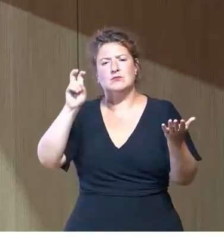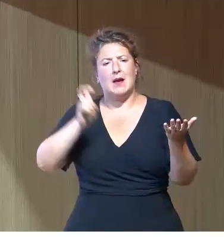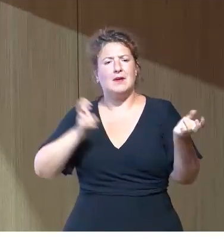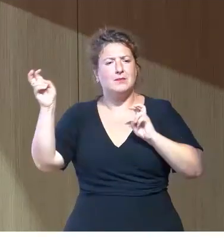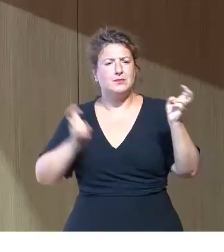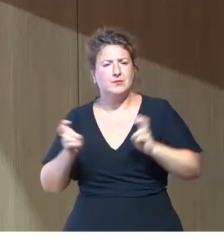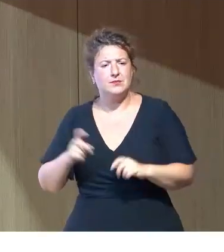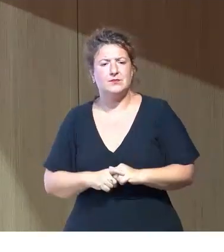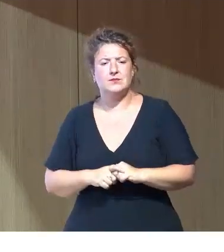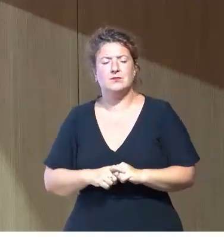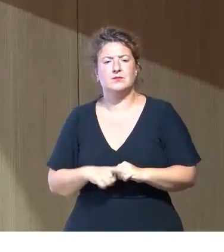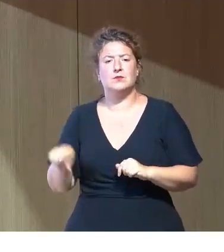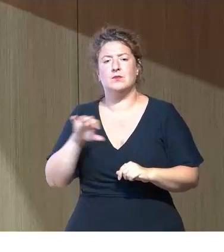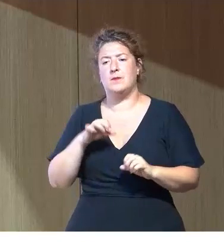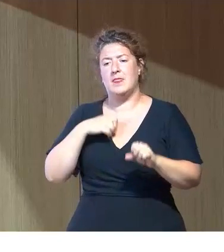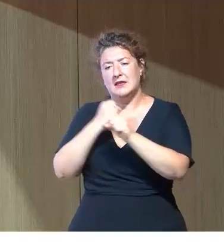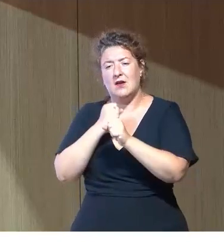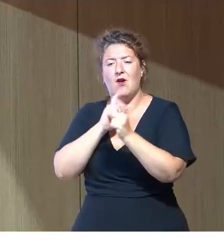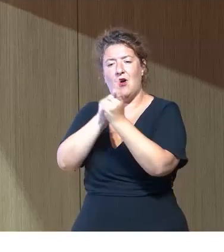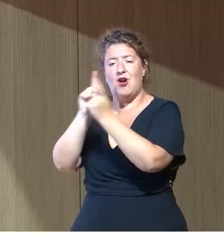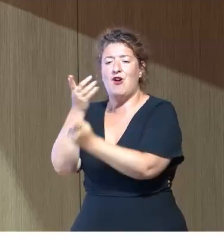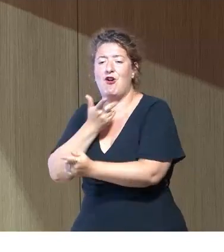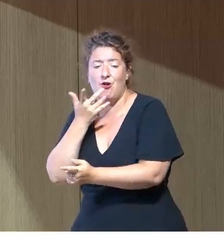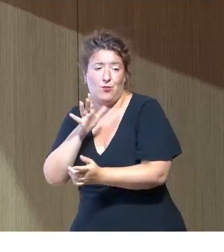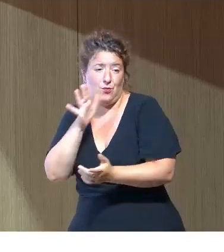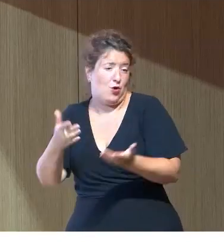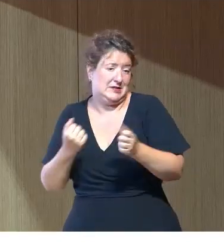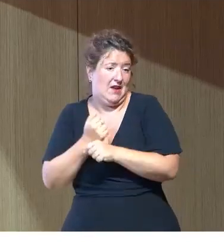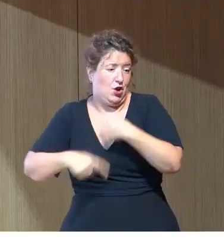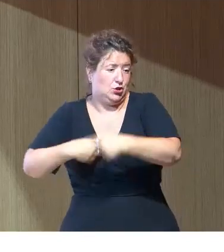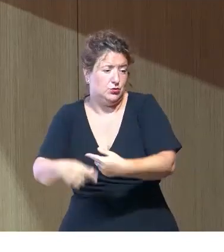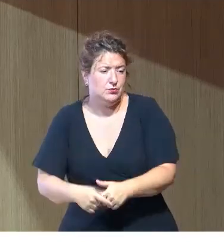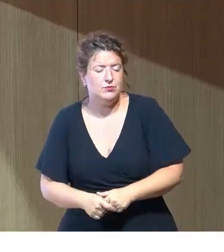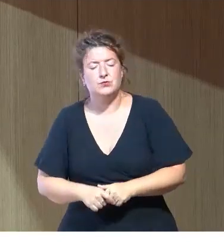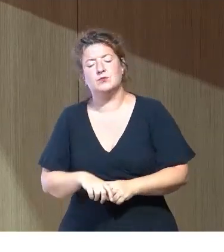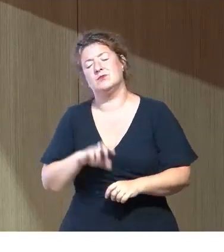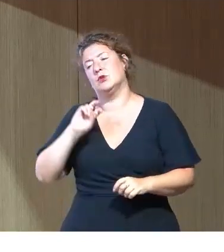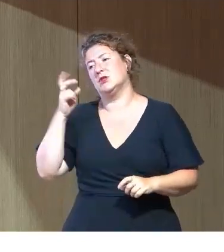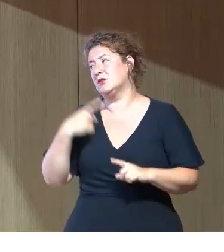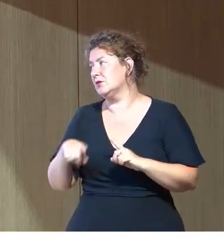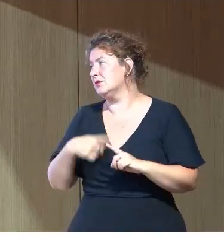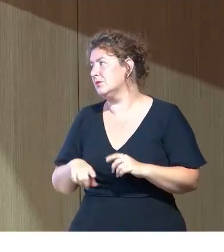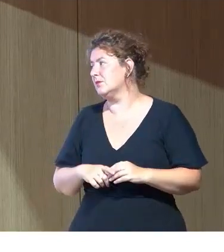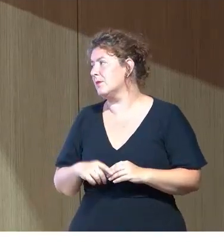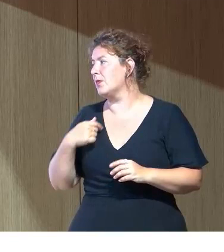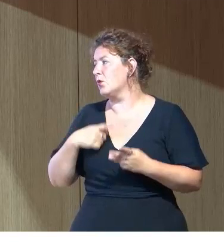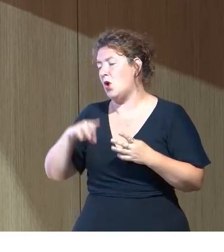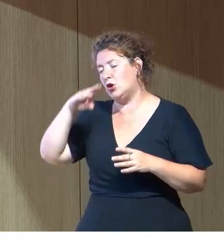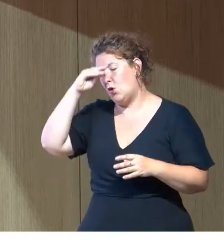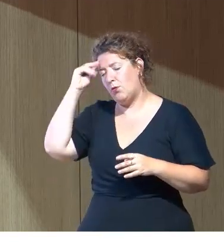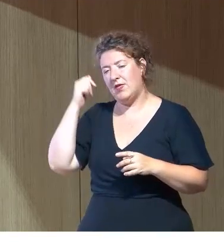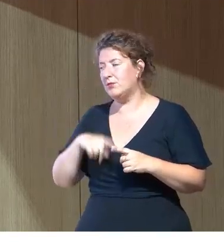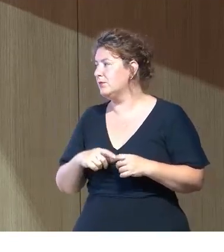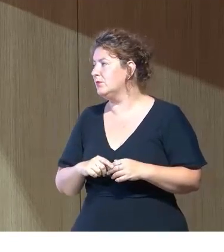algunos estáis aquí hemos trabajado con vosotros en el día a día un hito también yo creo que muy importante y que me olvidaba es